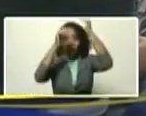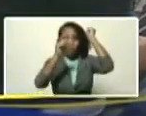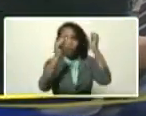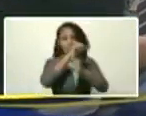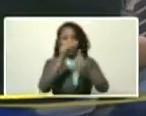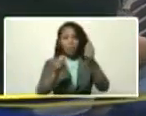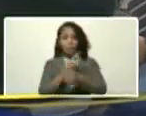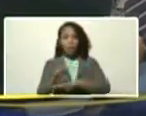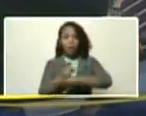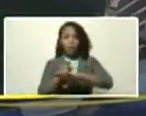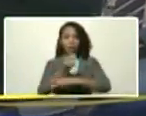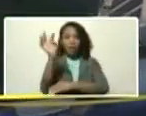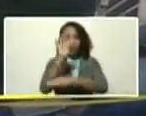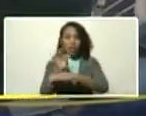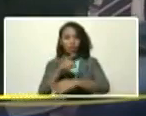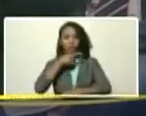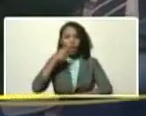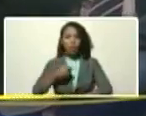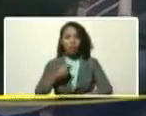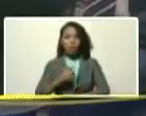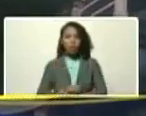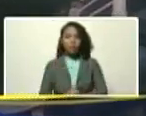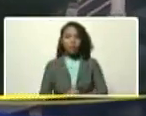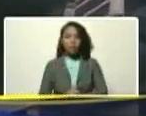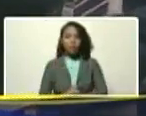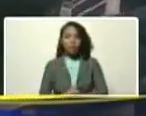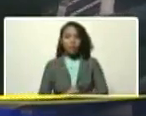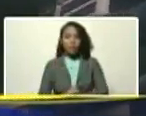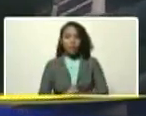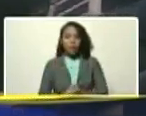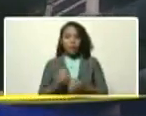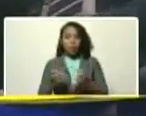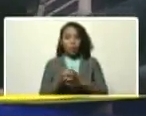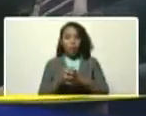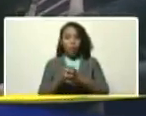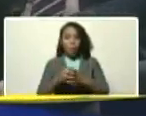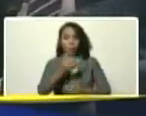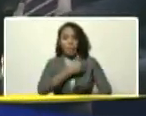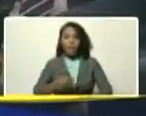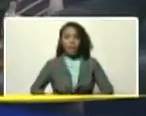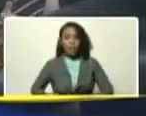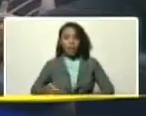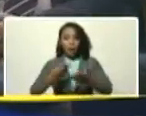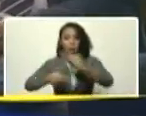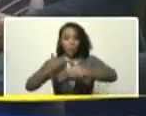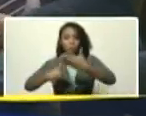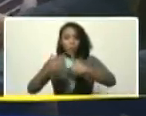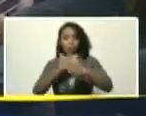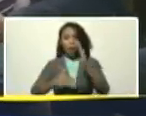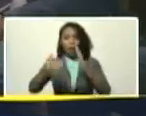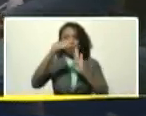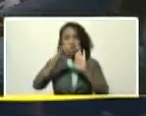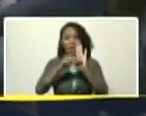de Gobierno de la Federación de Rusia, copresidente de la Comisión Intergubernamental de Alto Nivel